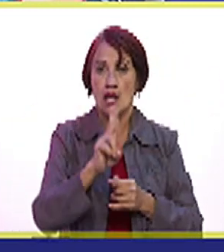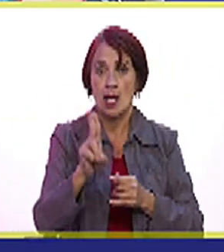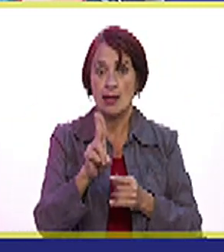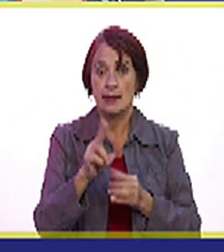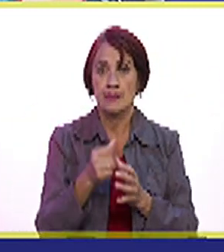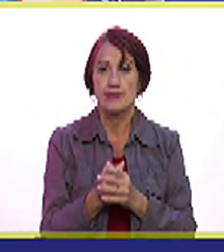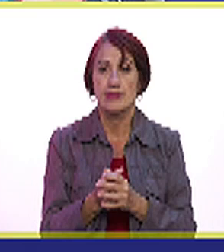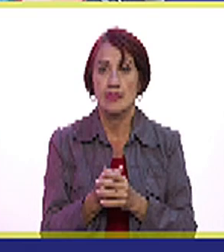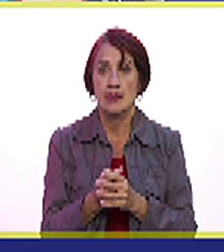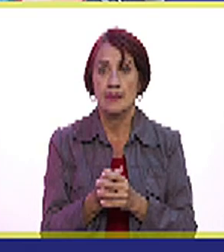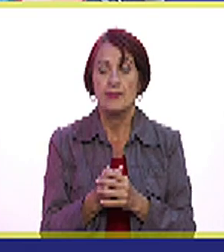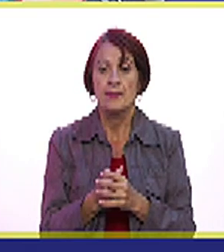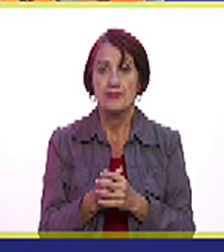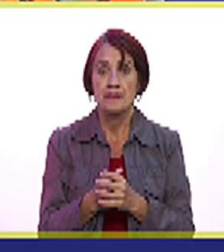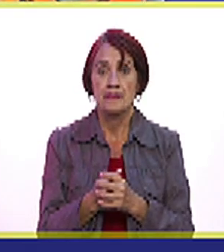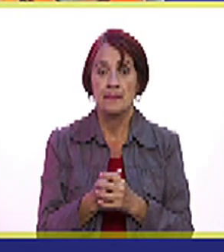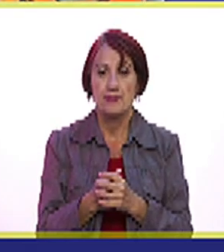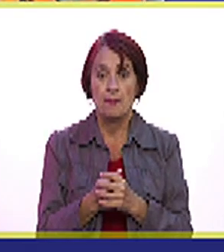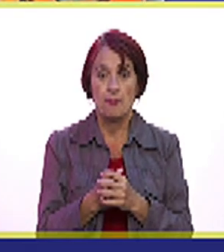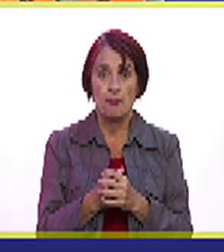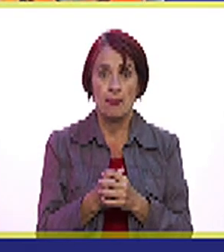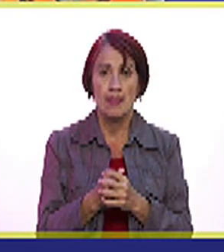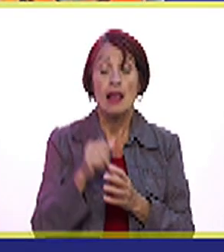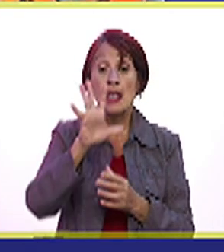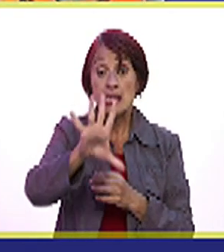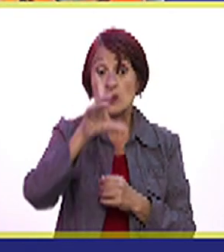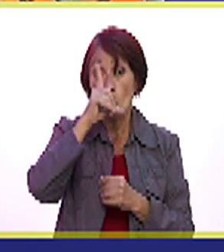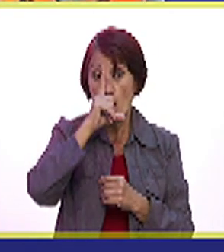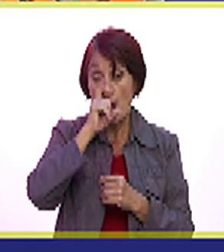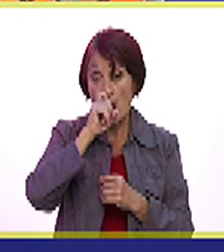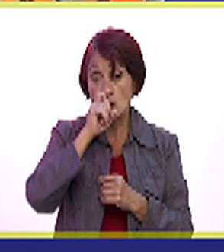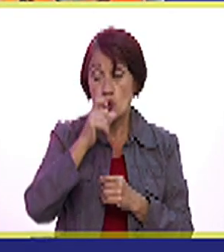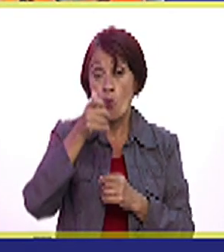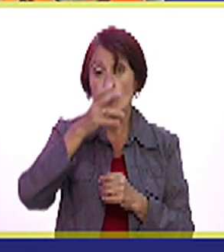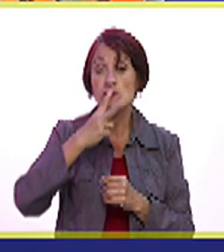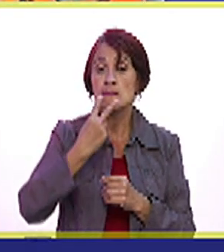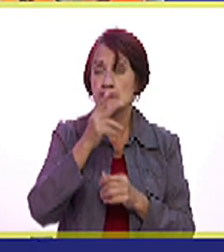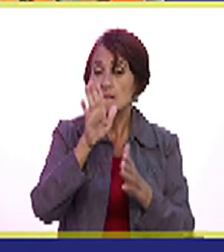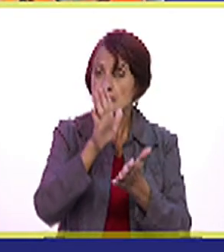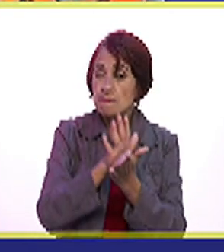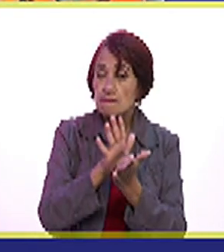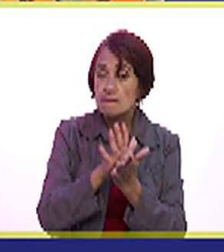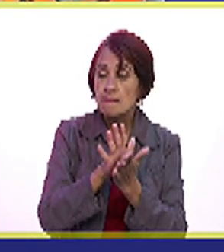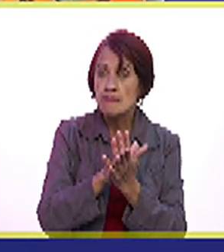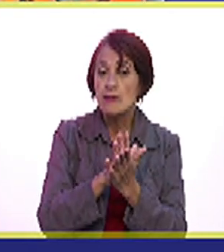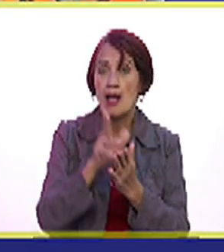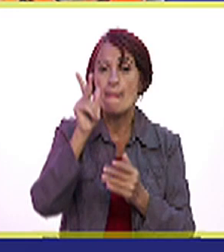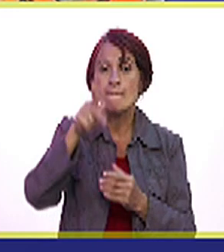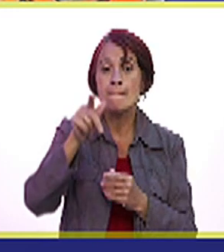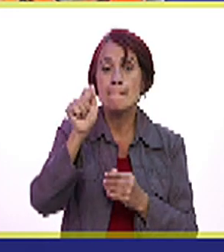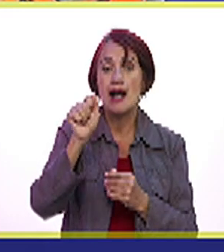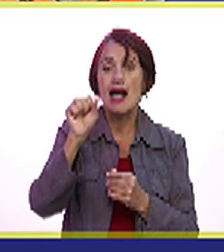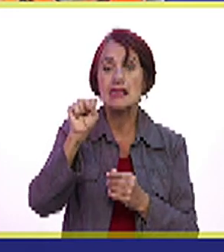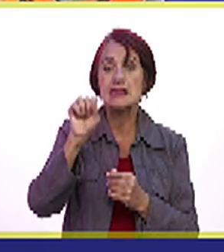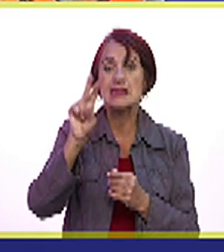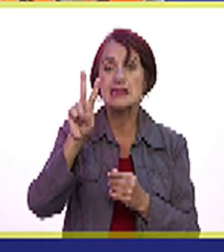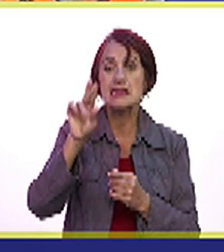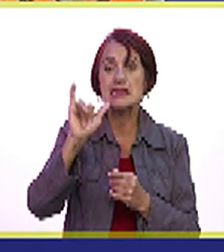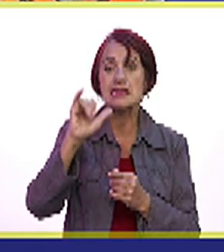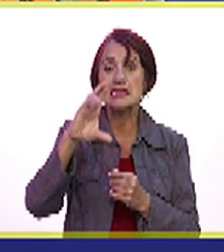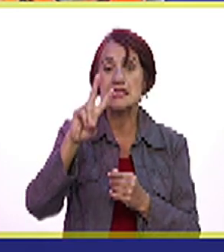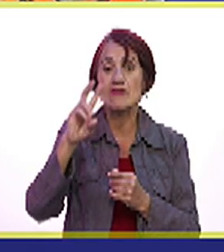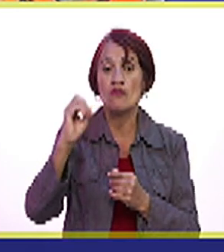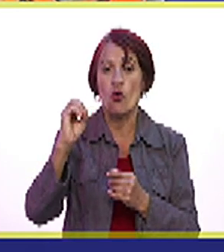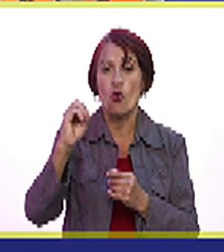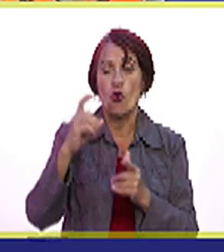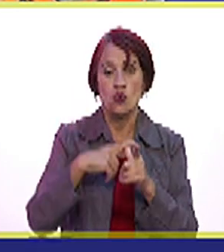would y would like. Quinto año, voz pasiva, vamos a utilizar 5 oraciones con it's, perdón,